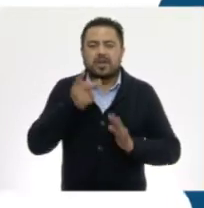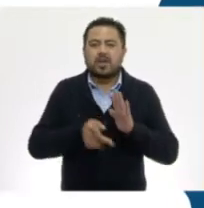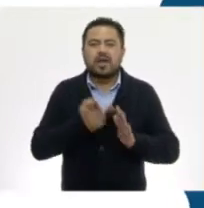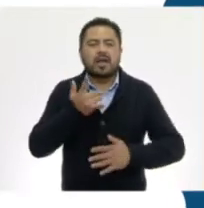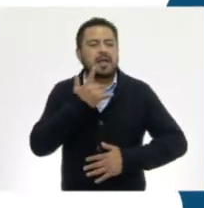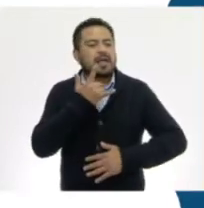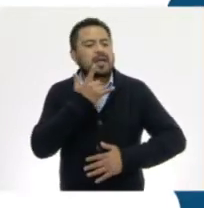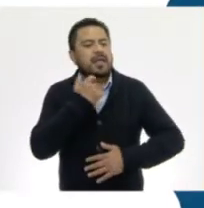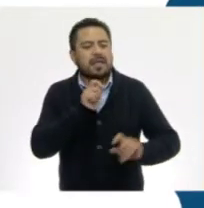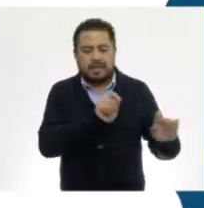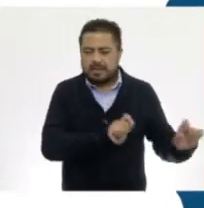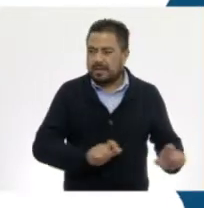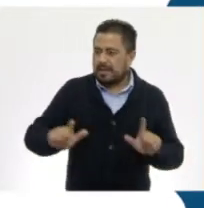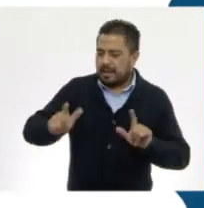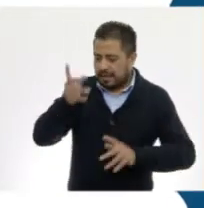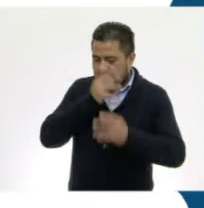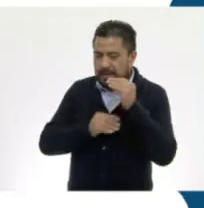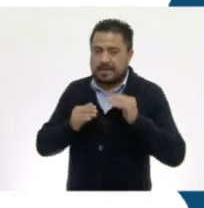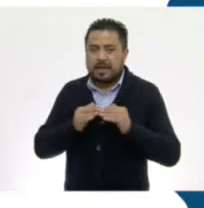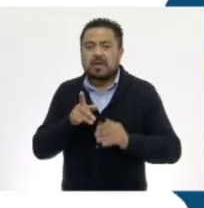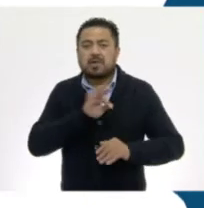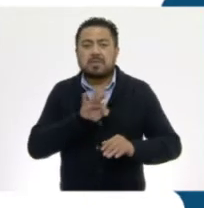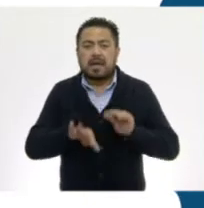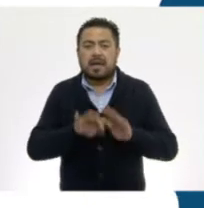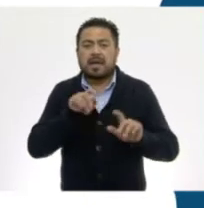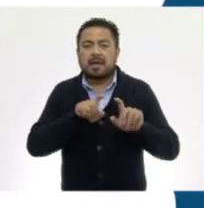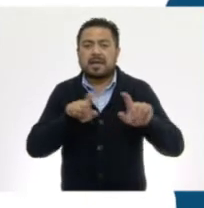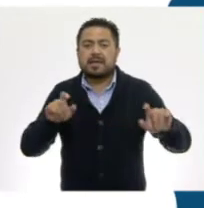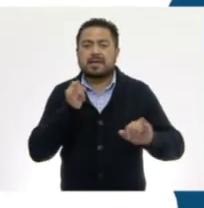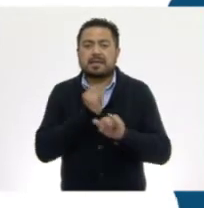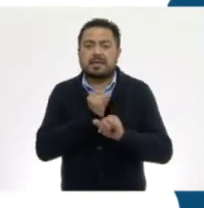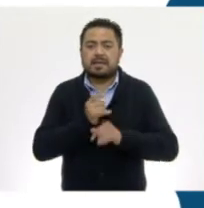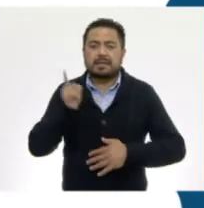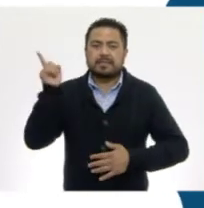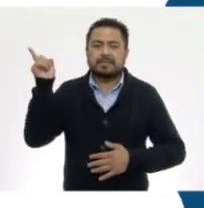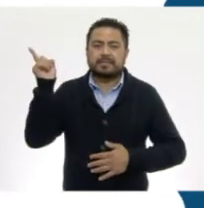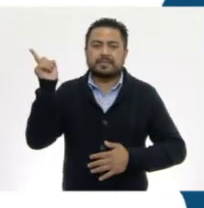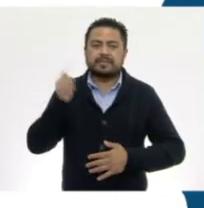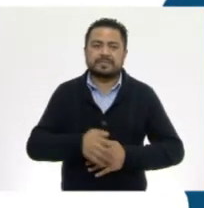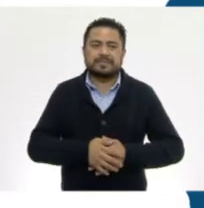a ver el programa de Aprende en Casa, lo puedes encontrar en la siguiente liga: